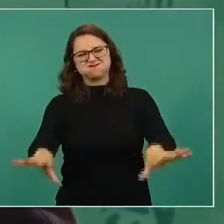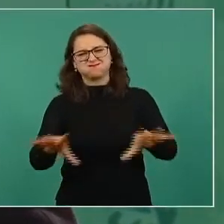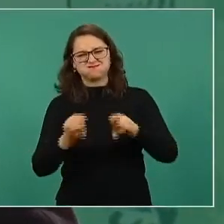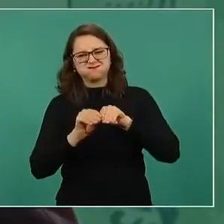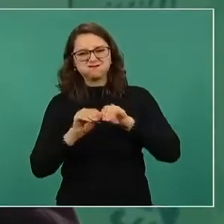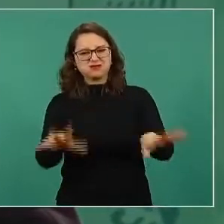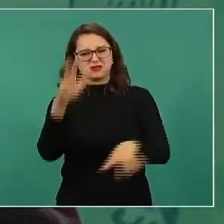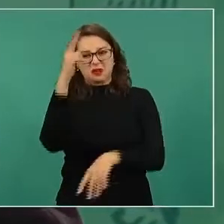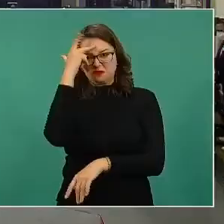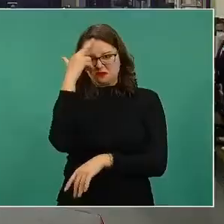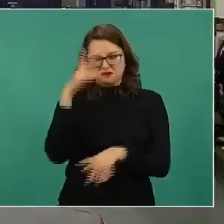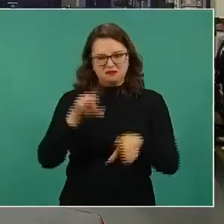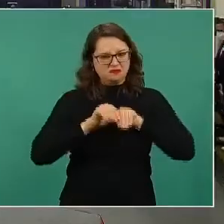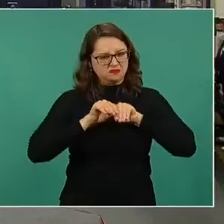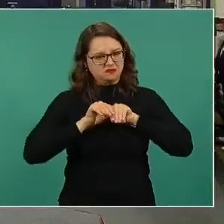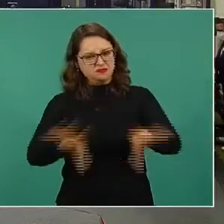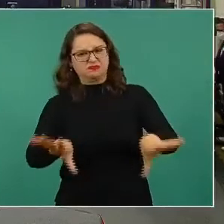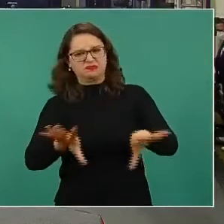porfirista,